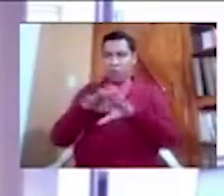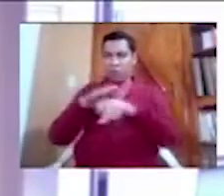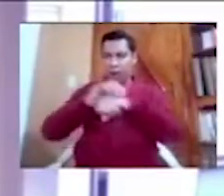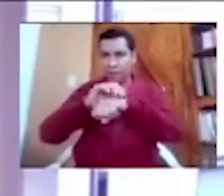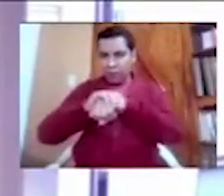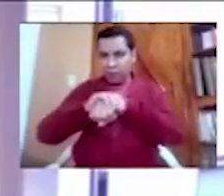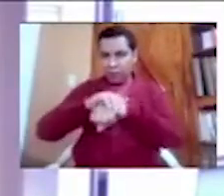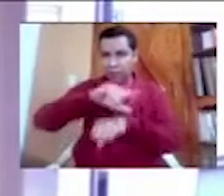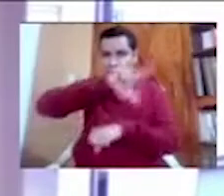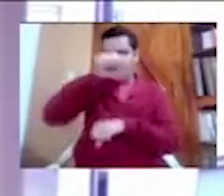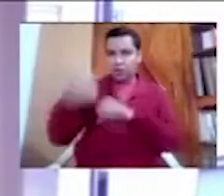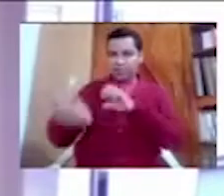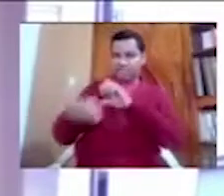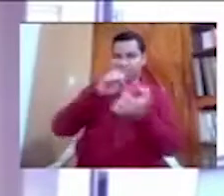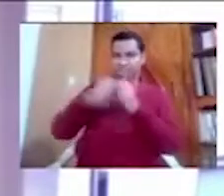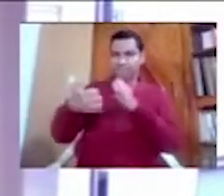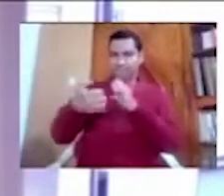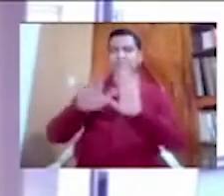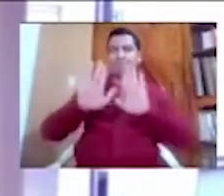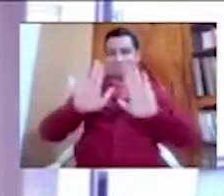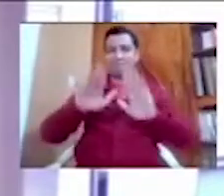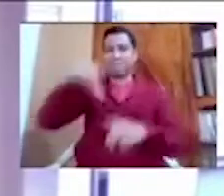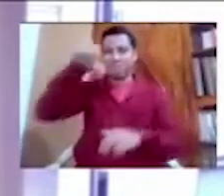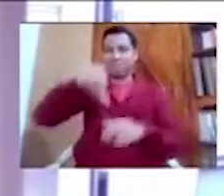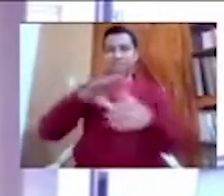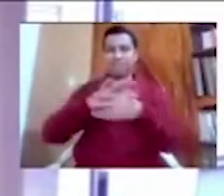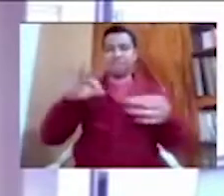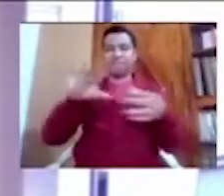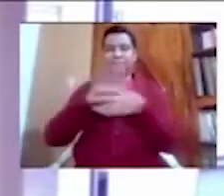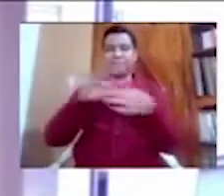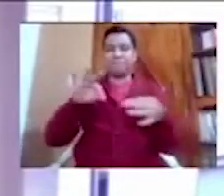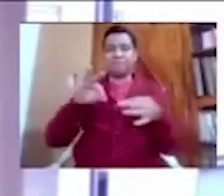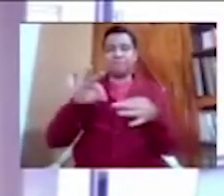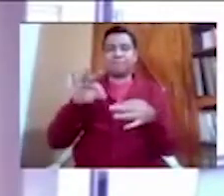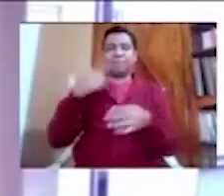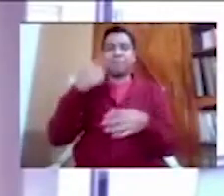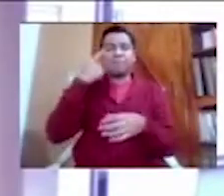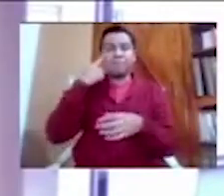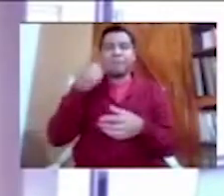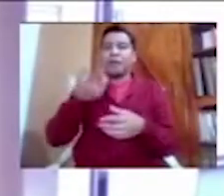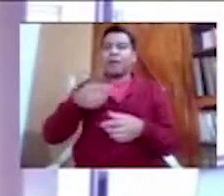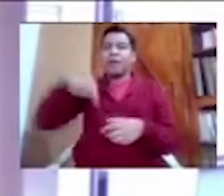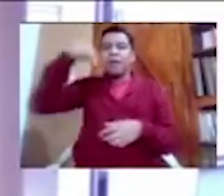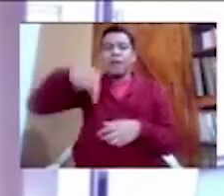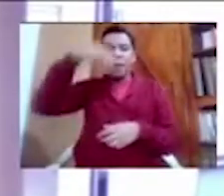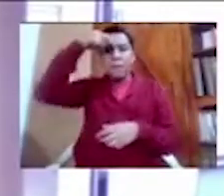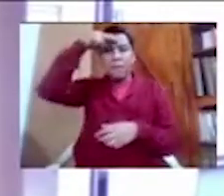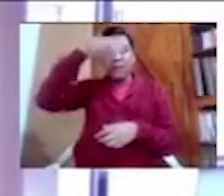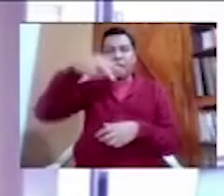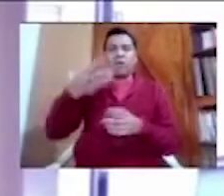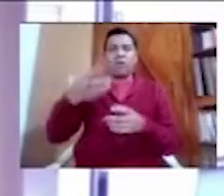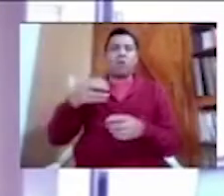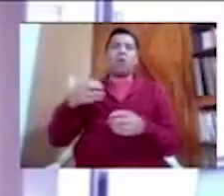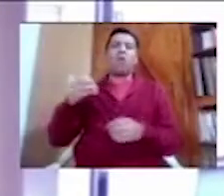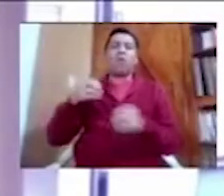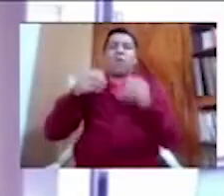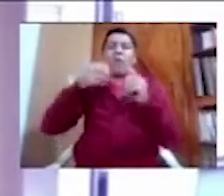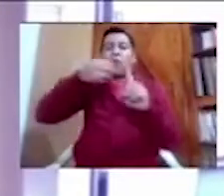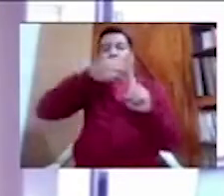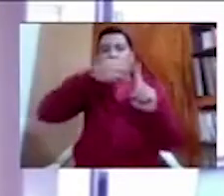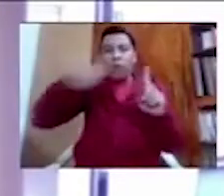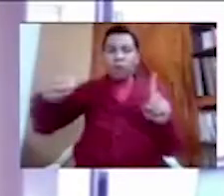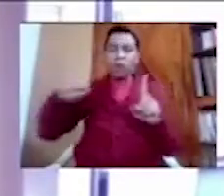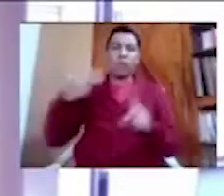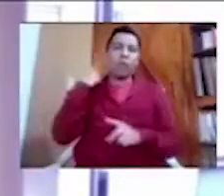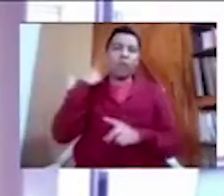Ana en esta ocasión. Para ello es necesario entender el sistema militarista y la organización político, económico y militar